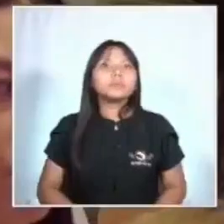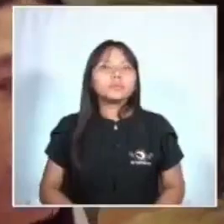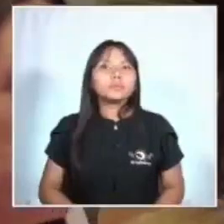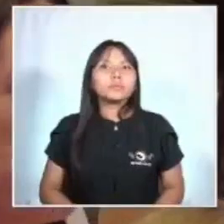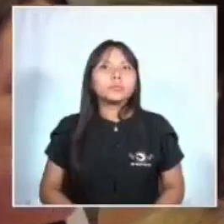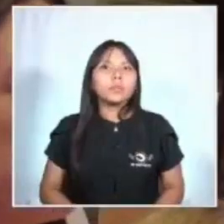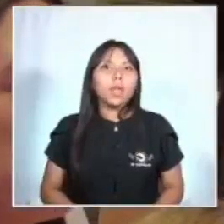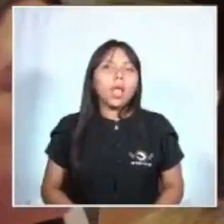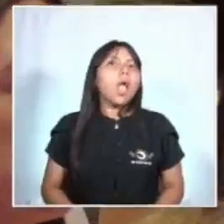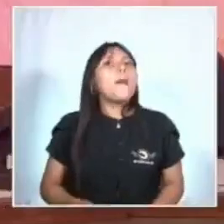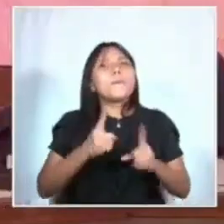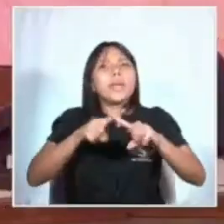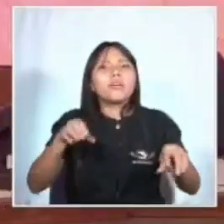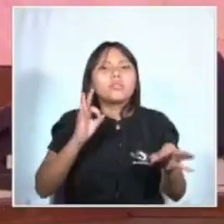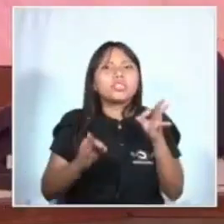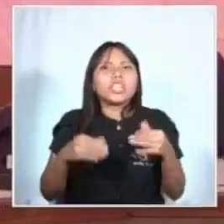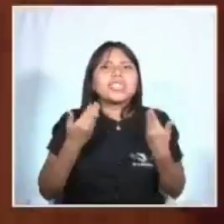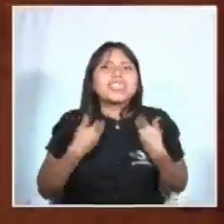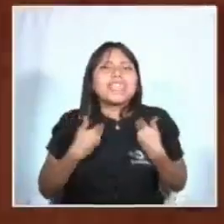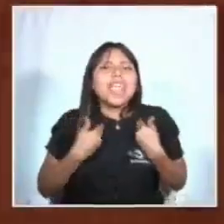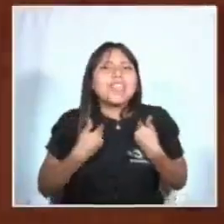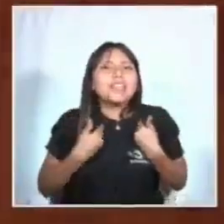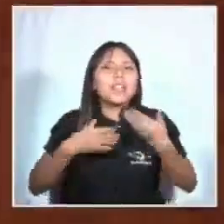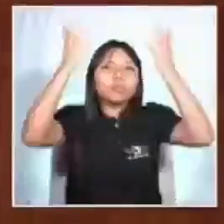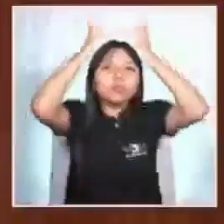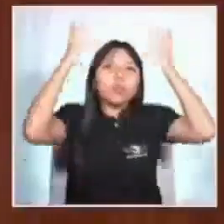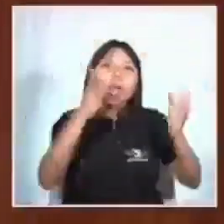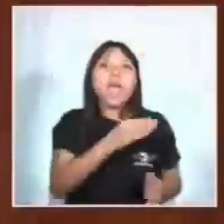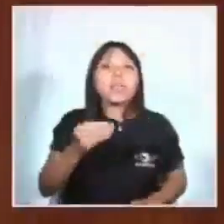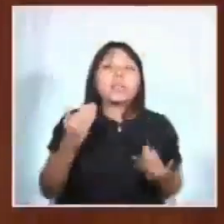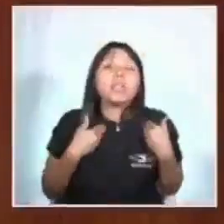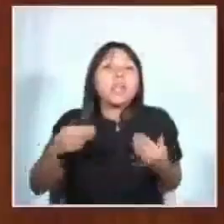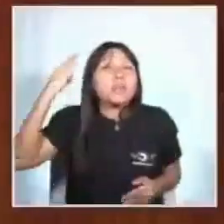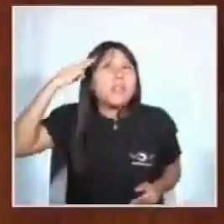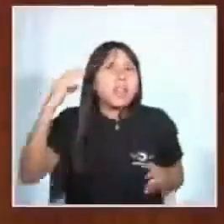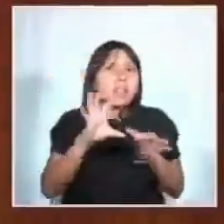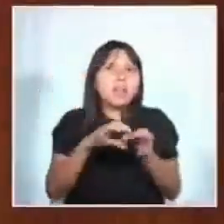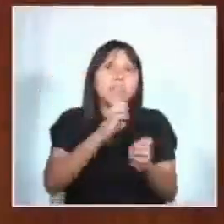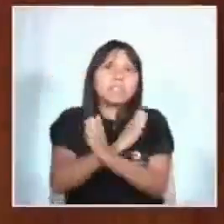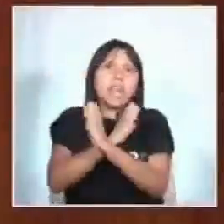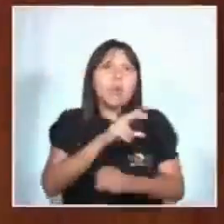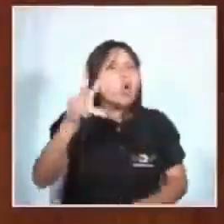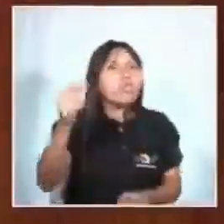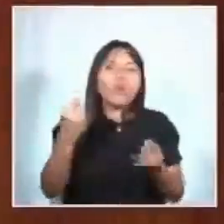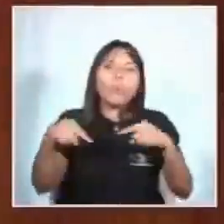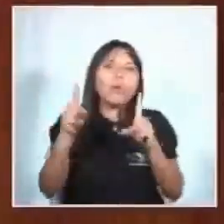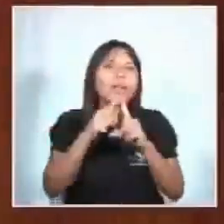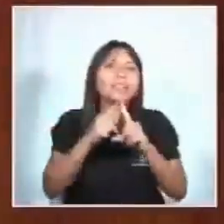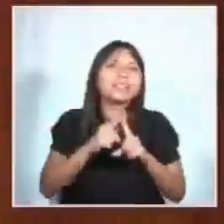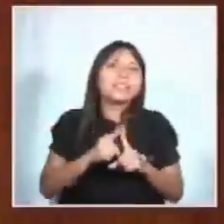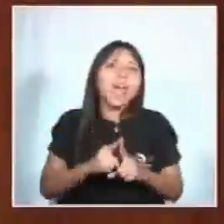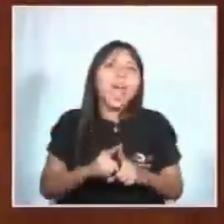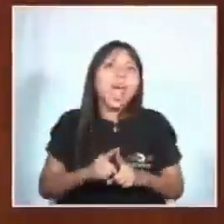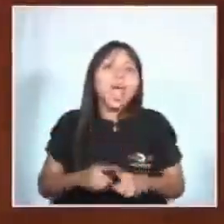Porque si tienes corona pero tienes mentalidad de esclava, no vas a retener todo